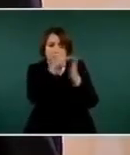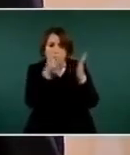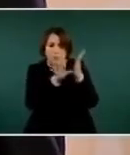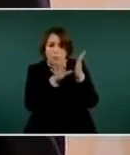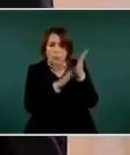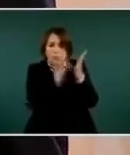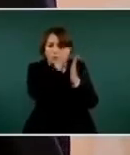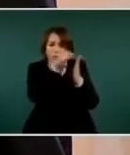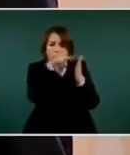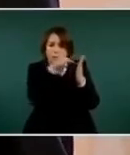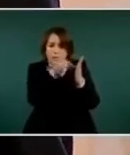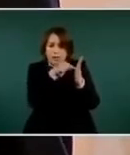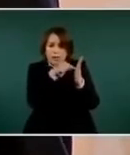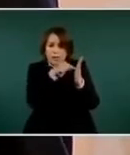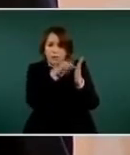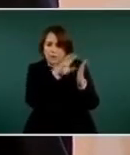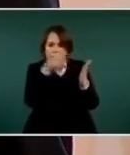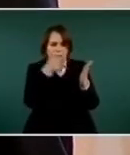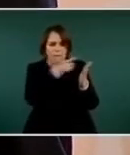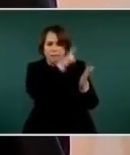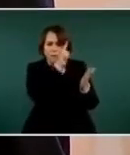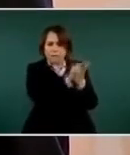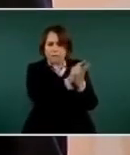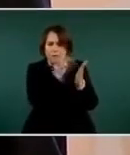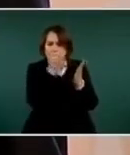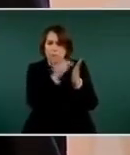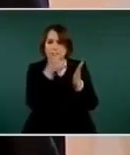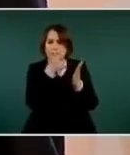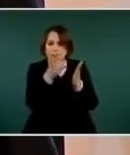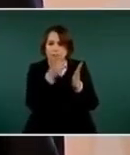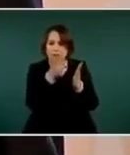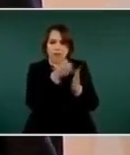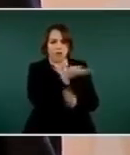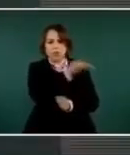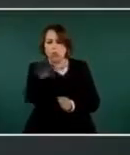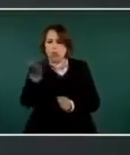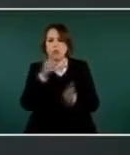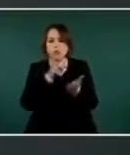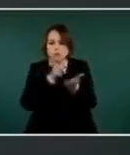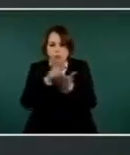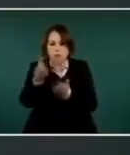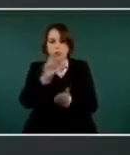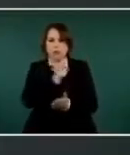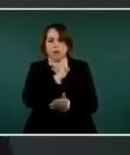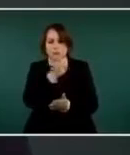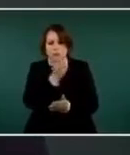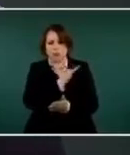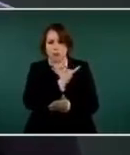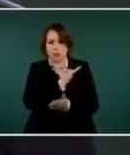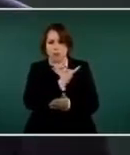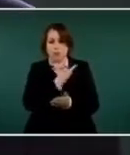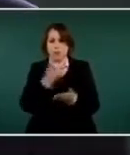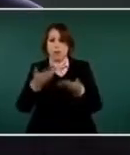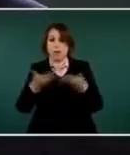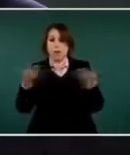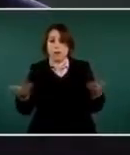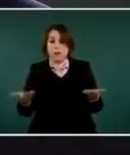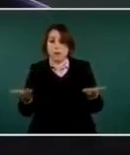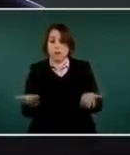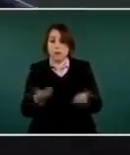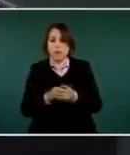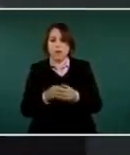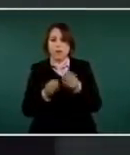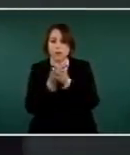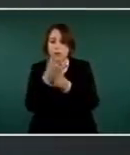La Constitución establece el derecho del pueblo a la salud. Y ahora, la nueva